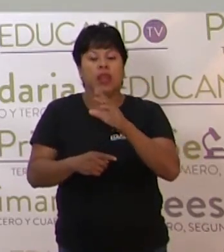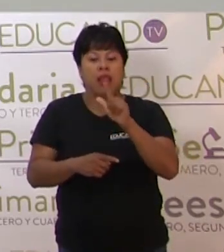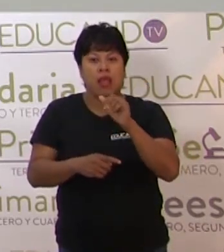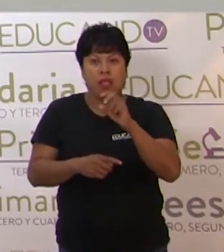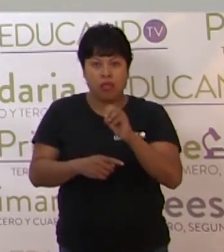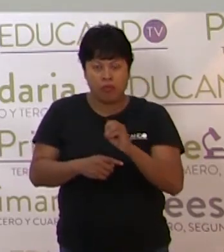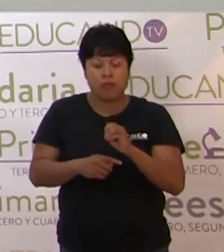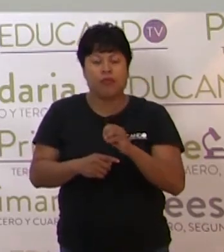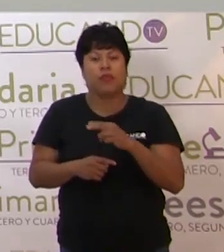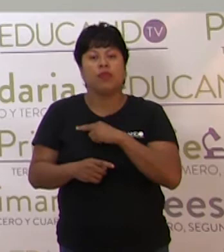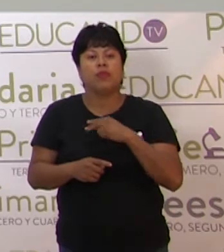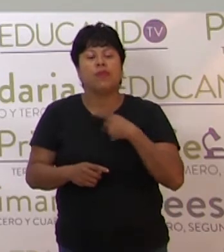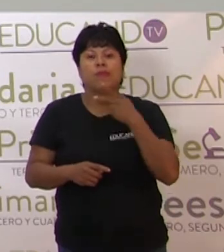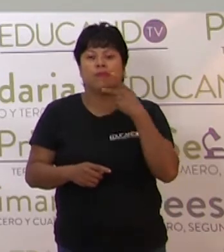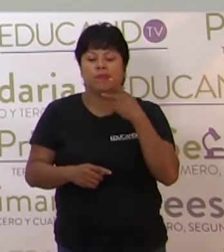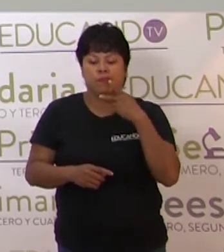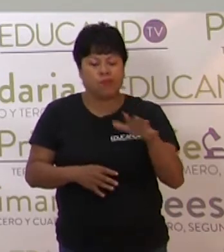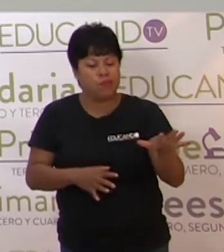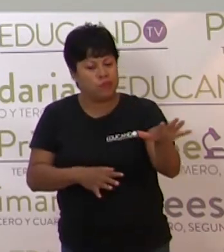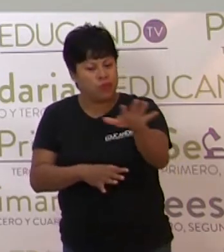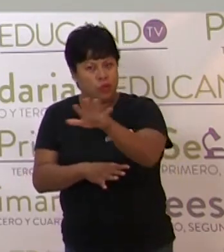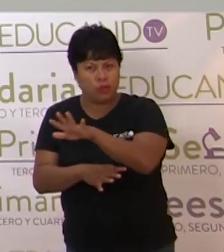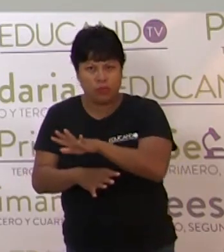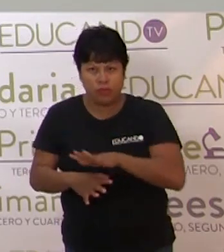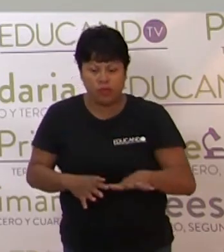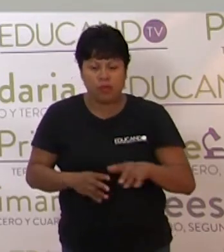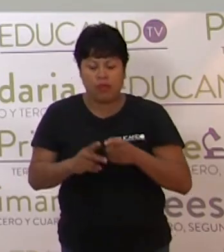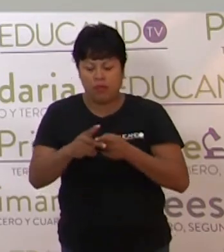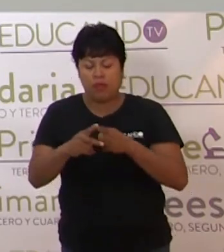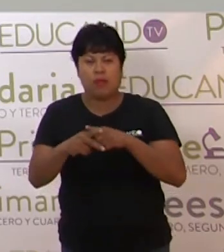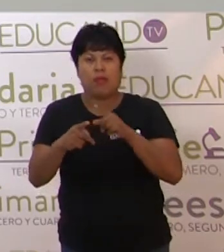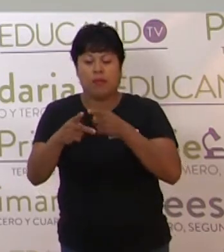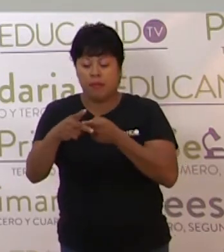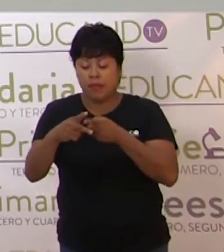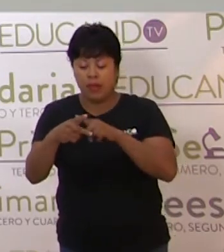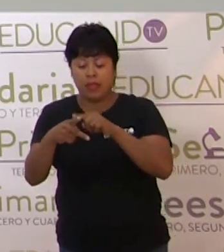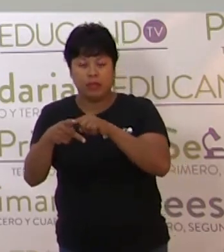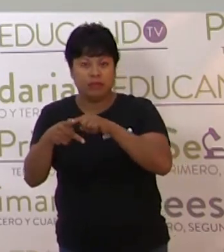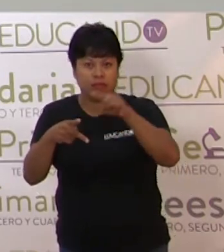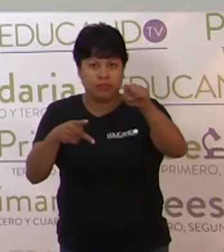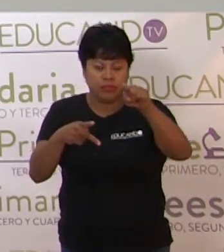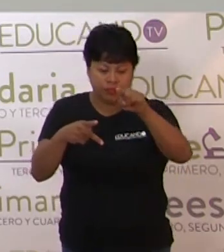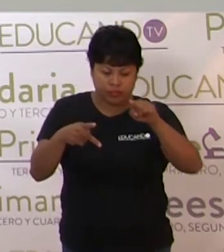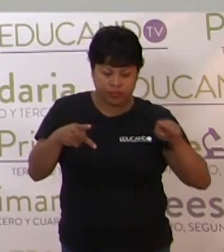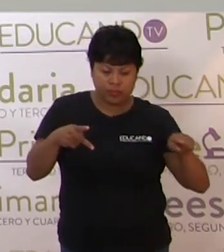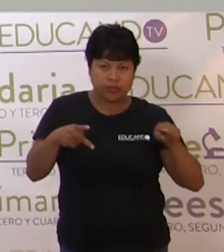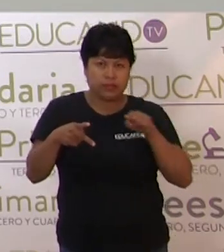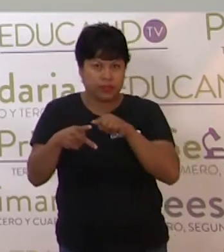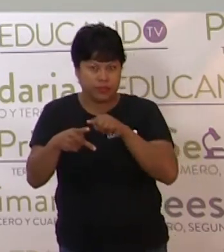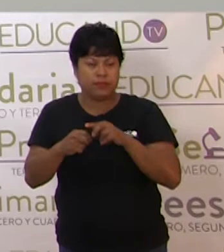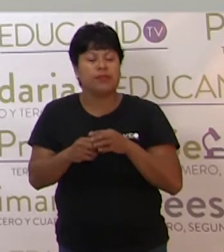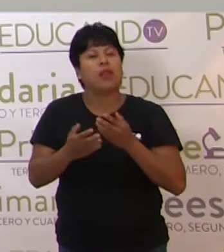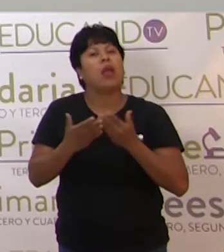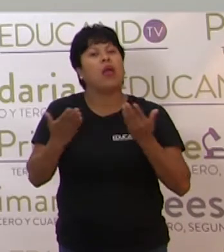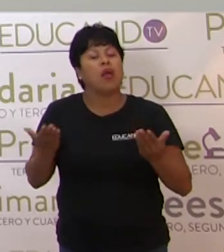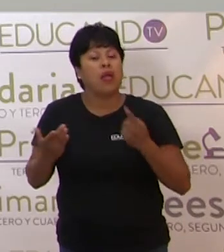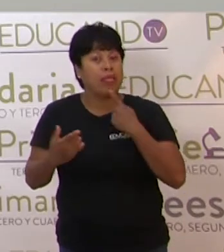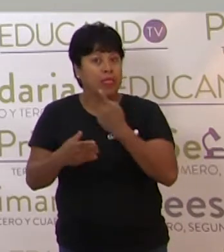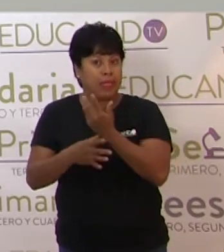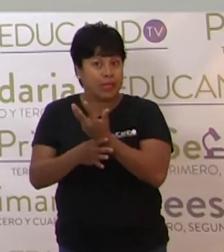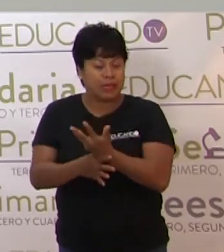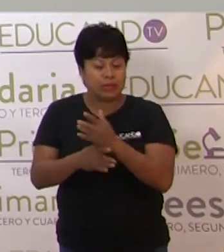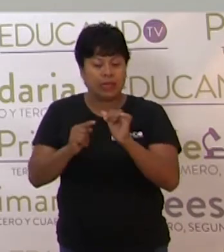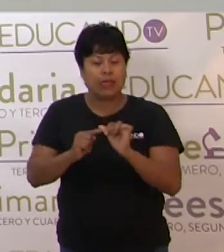los lados estamos hablando de todo el segmento de vértice abertis y bueno ahora nos dice que la altura